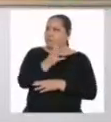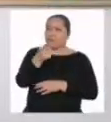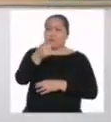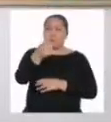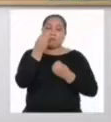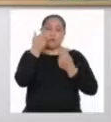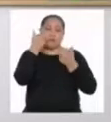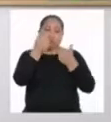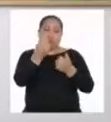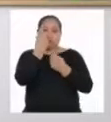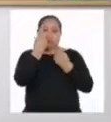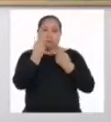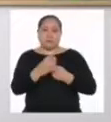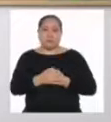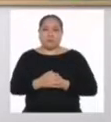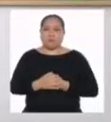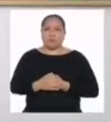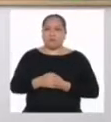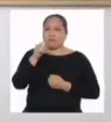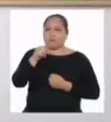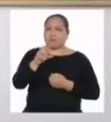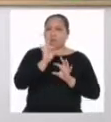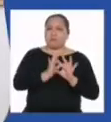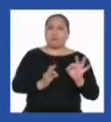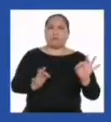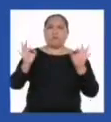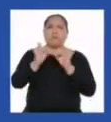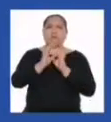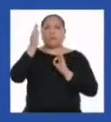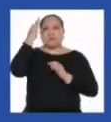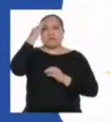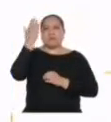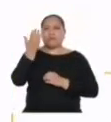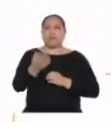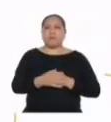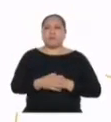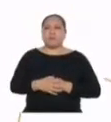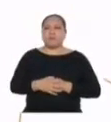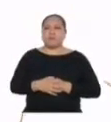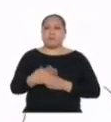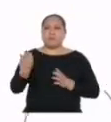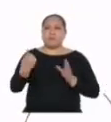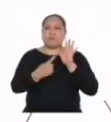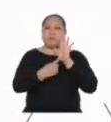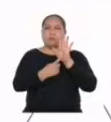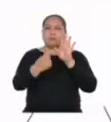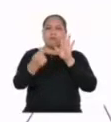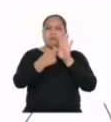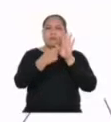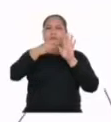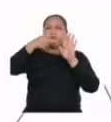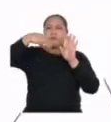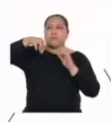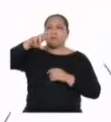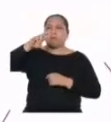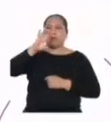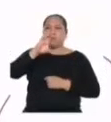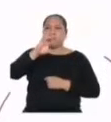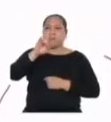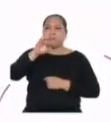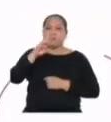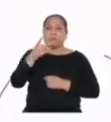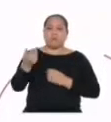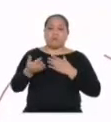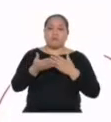Qué bueno que lo preguntes, Yaremis, porque es importante saberlo. La presencia del mercurio en los peces de